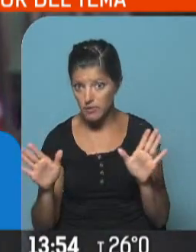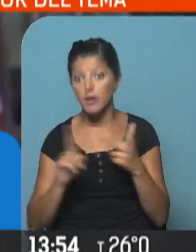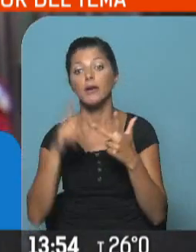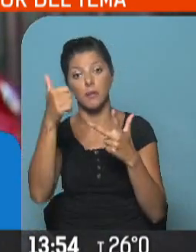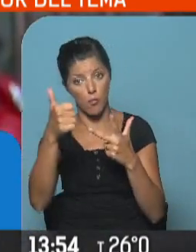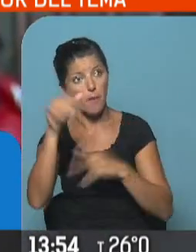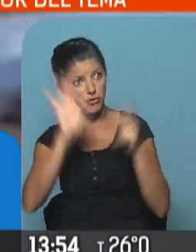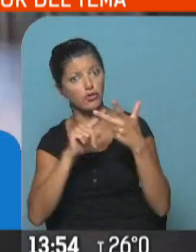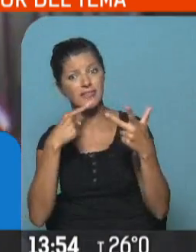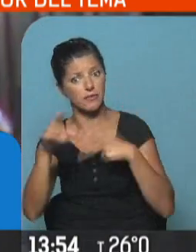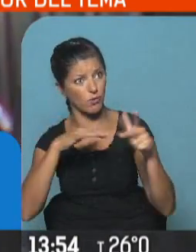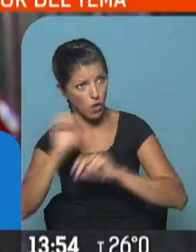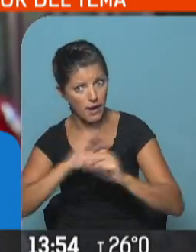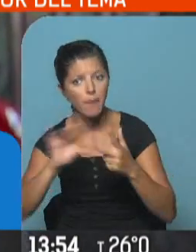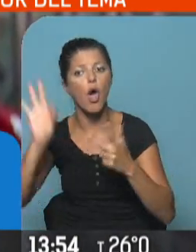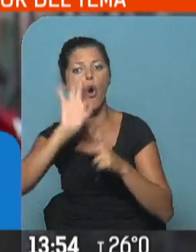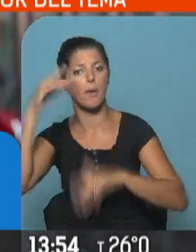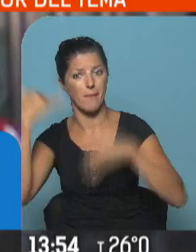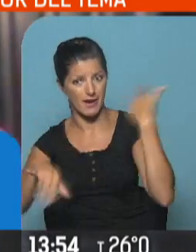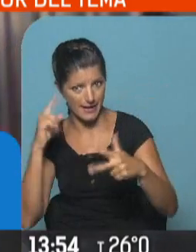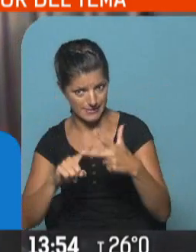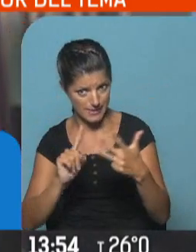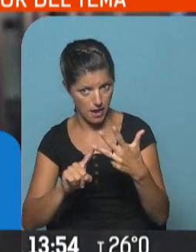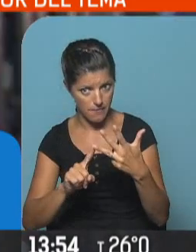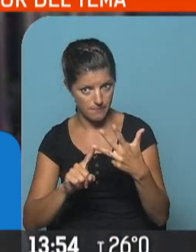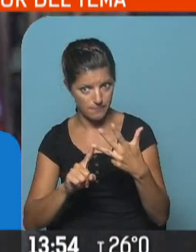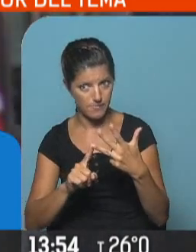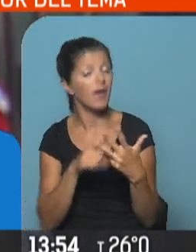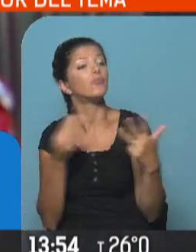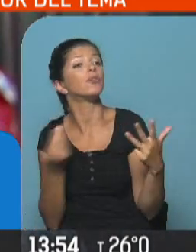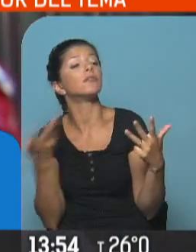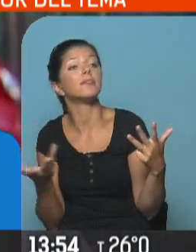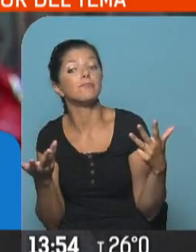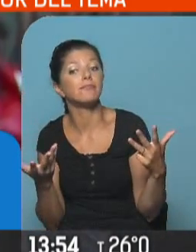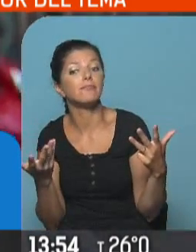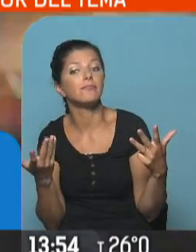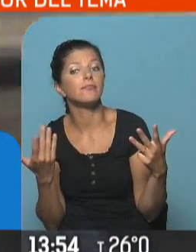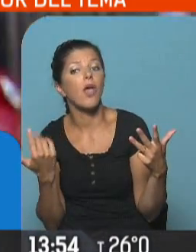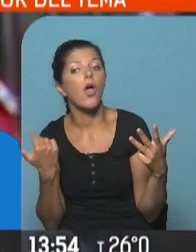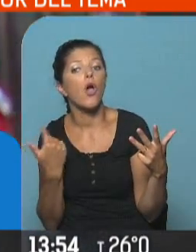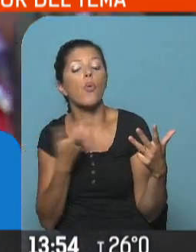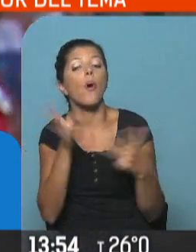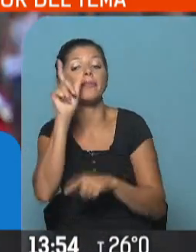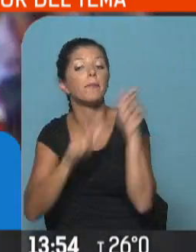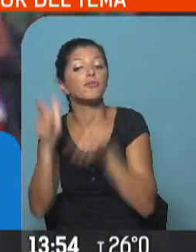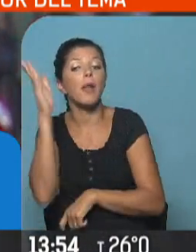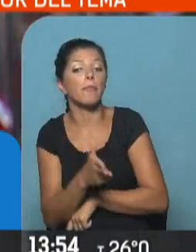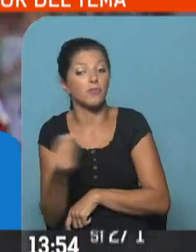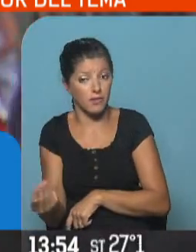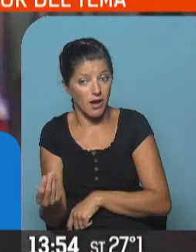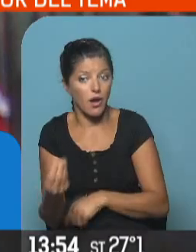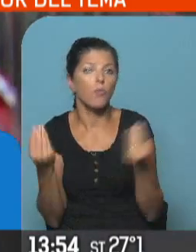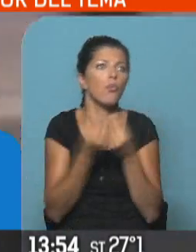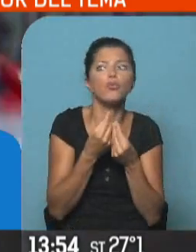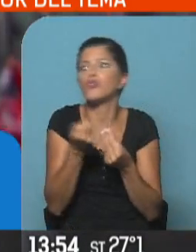utiliza el proyecto, o situaciones de emergencia. ¿Qué quedan, Juan Carlos? ¿Qué porcentaje de la población queda? ¿Es mucho? ¿Es